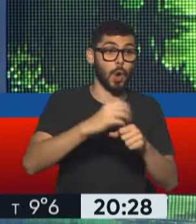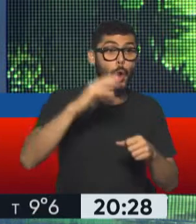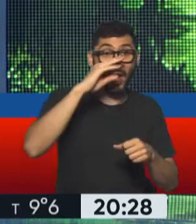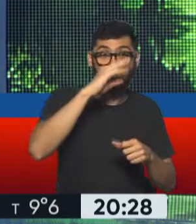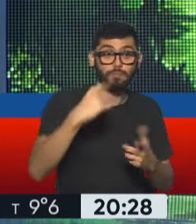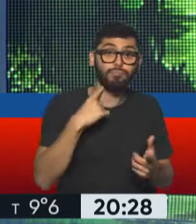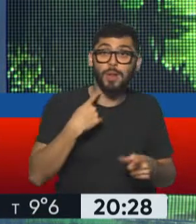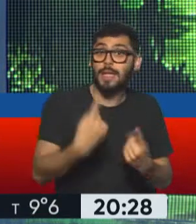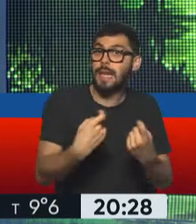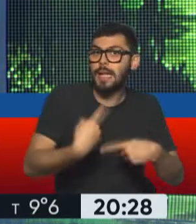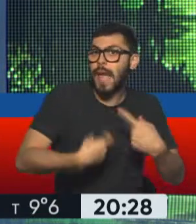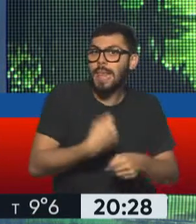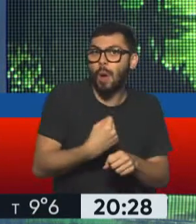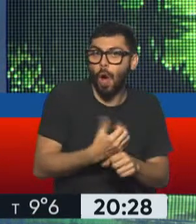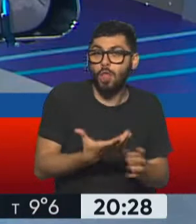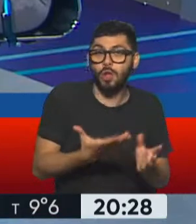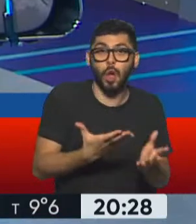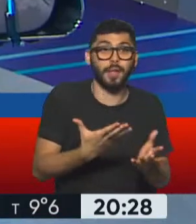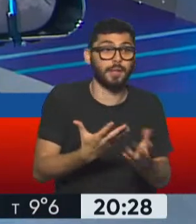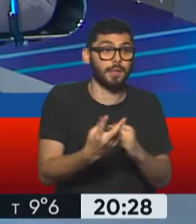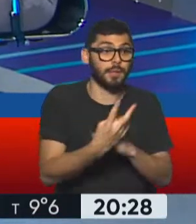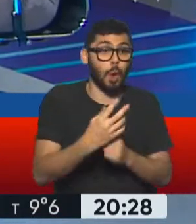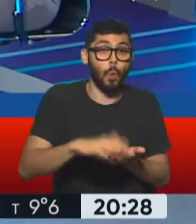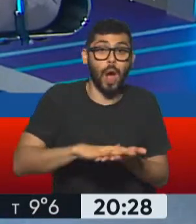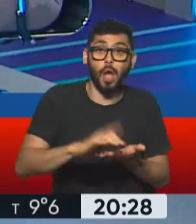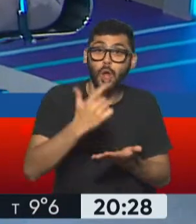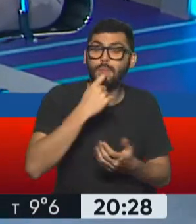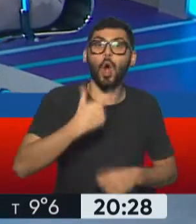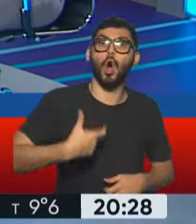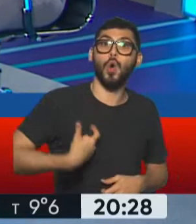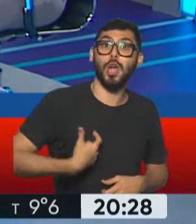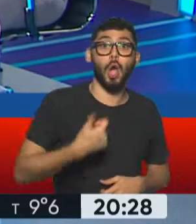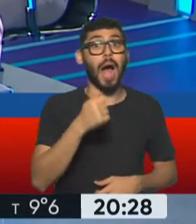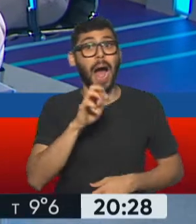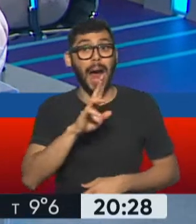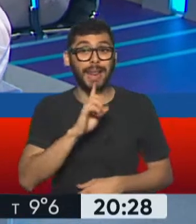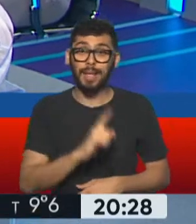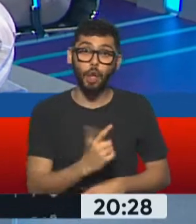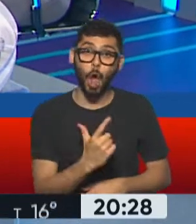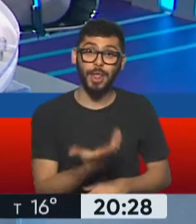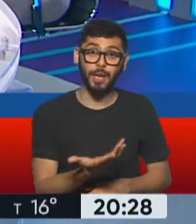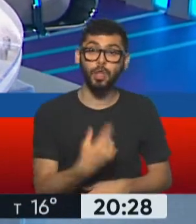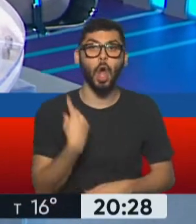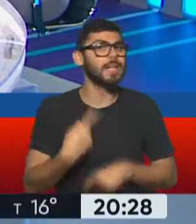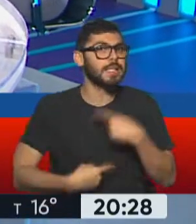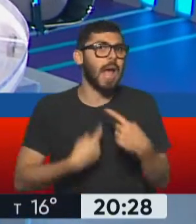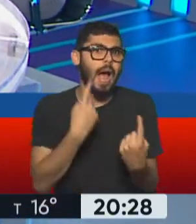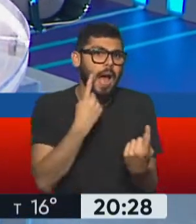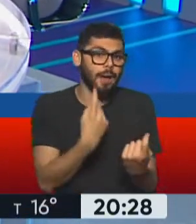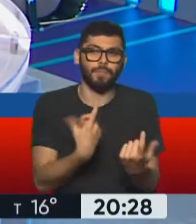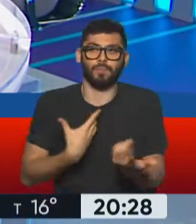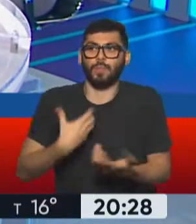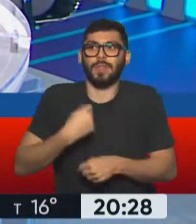seguir trabajando y no tenía entonces coberturas básicas como la obra social o la RT. Y nosotros, por ejemplo, seguimos inspeccionando como Policía